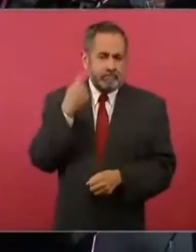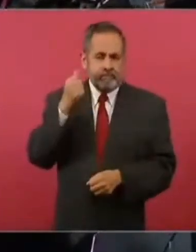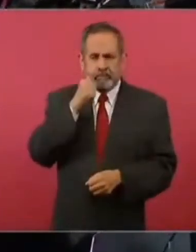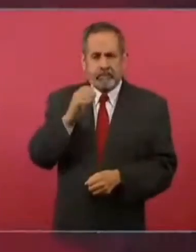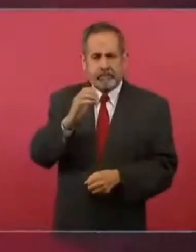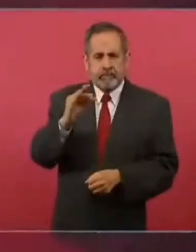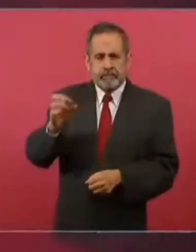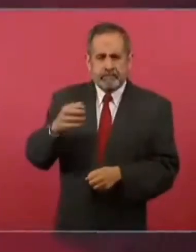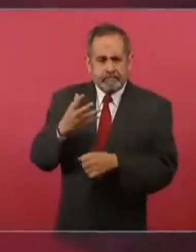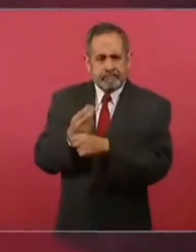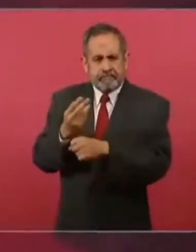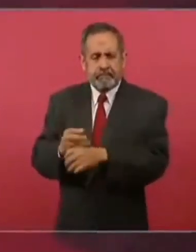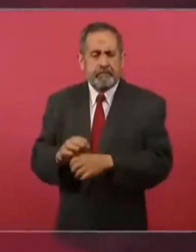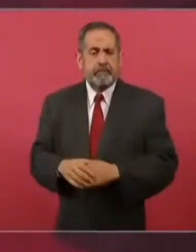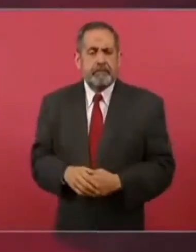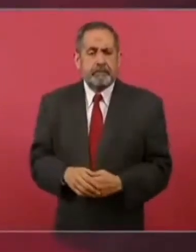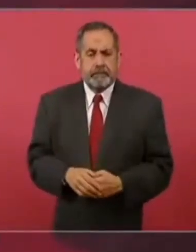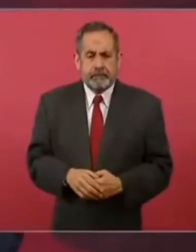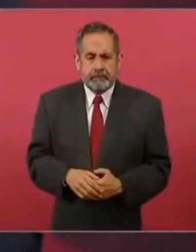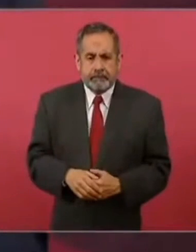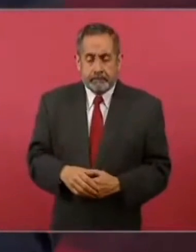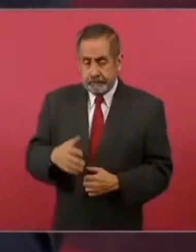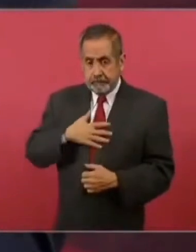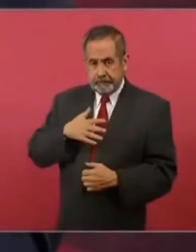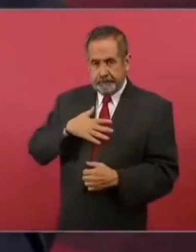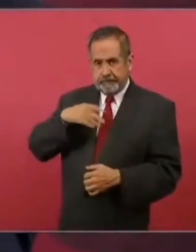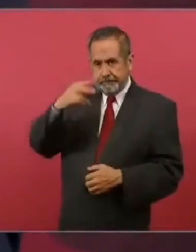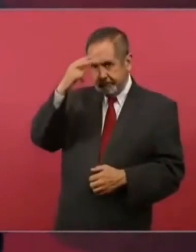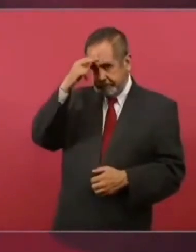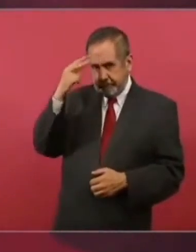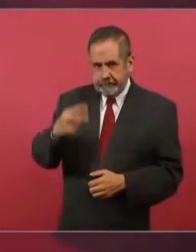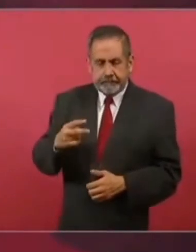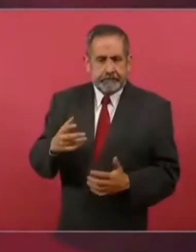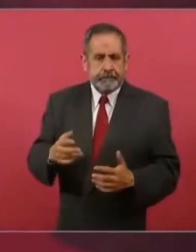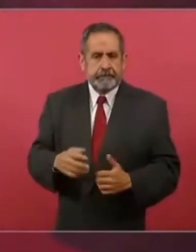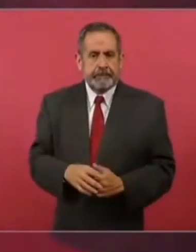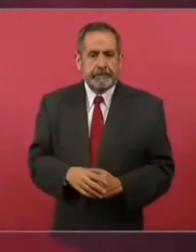que hacen los trabajadores nosotros tenemos en México